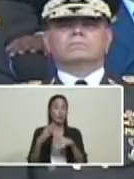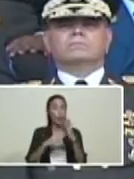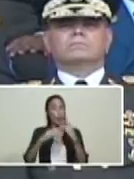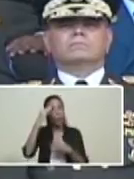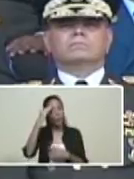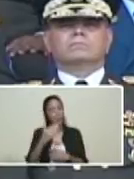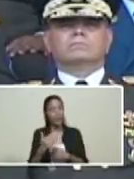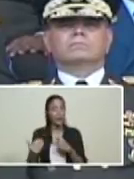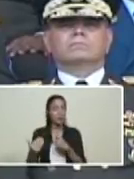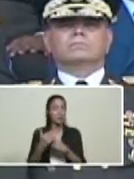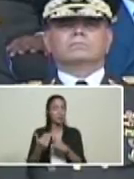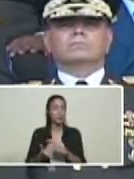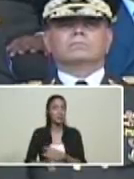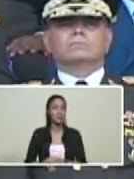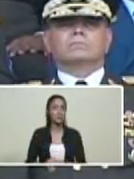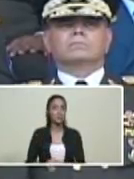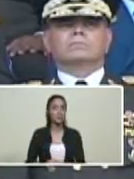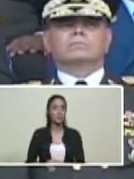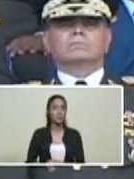bolivariana